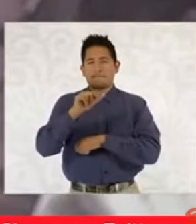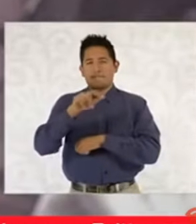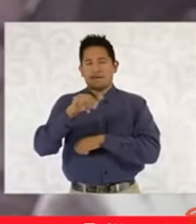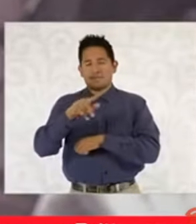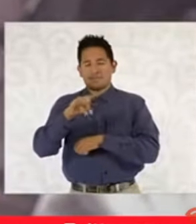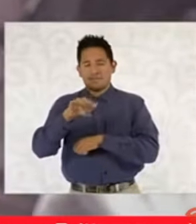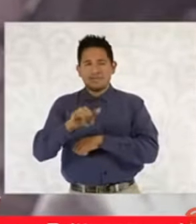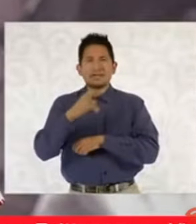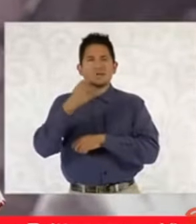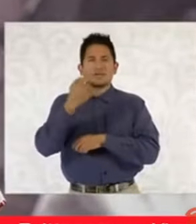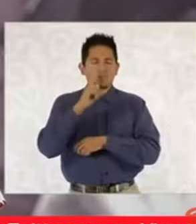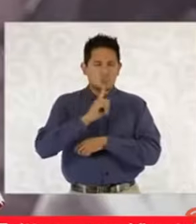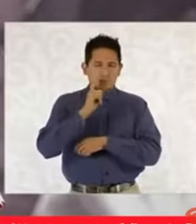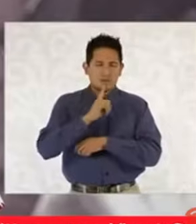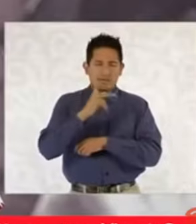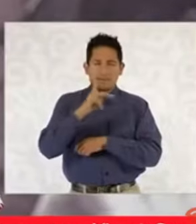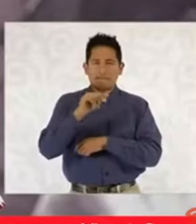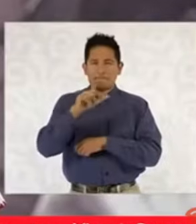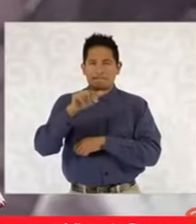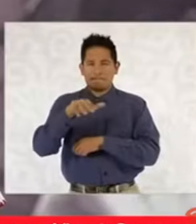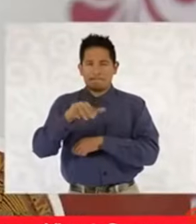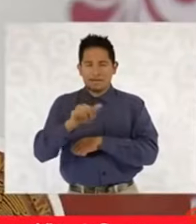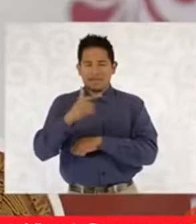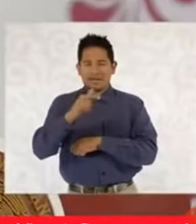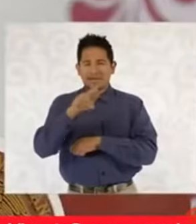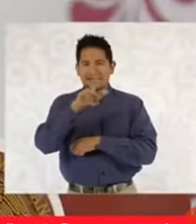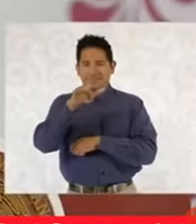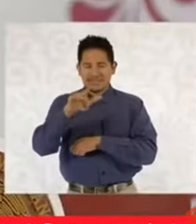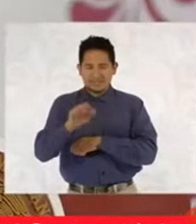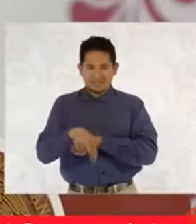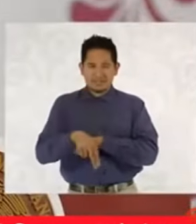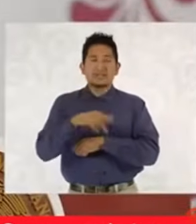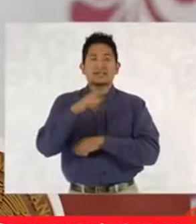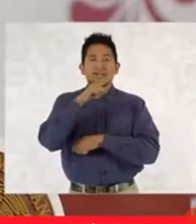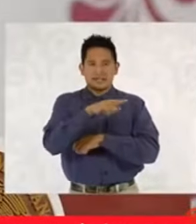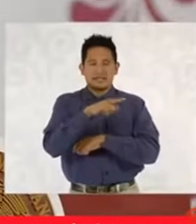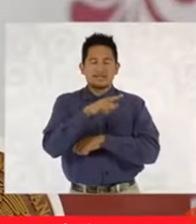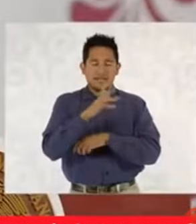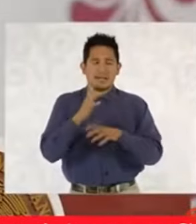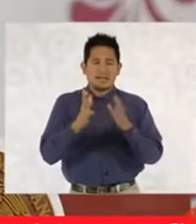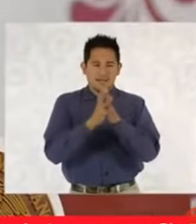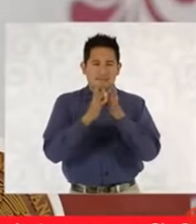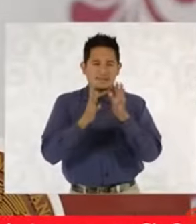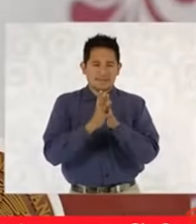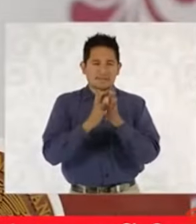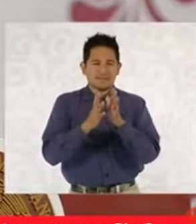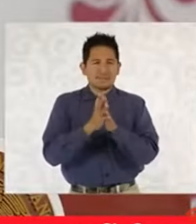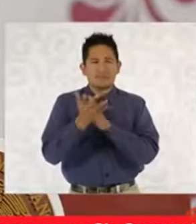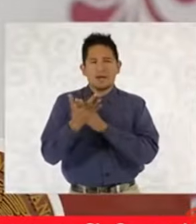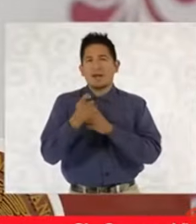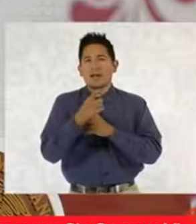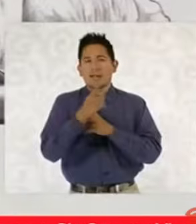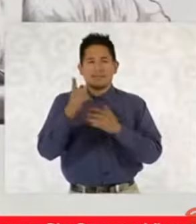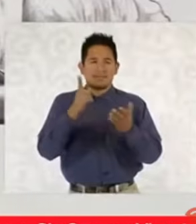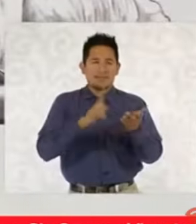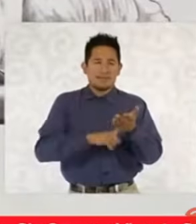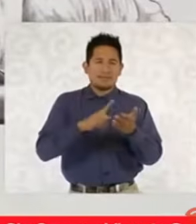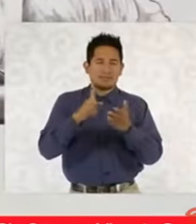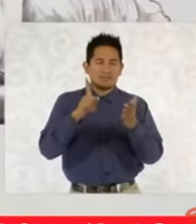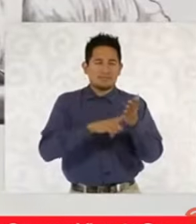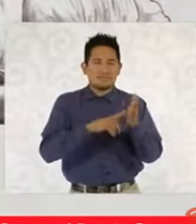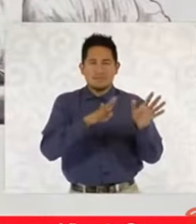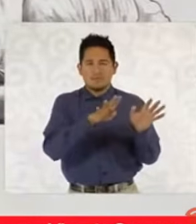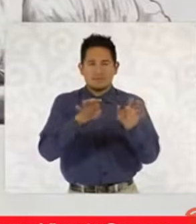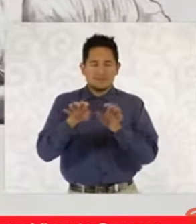Guillén Sánchez, también como muchas de las mujeres que van a tener cargos públicos en la segunda mitad del siglo XX, tiene